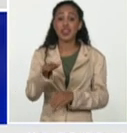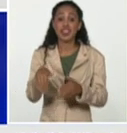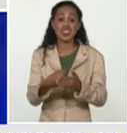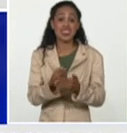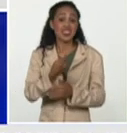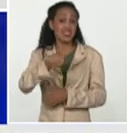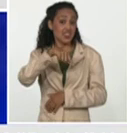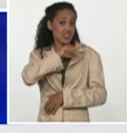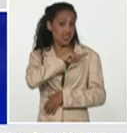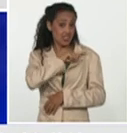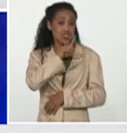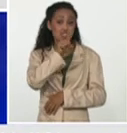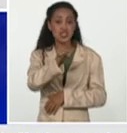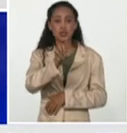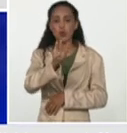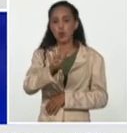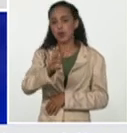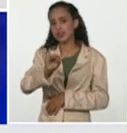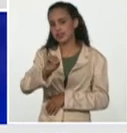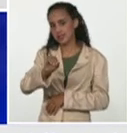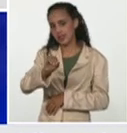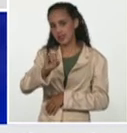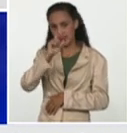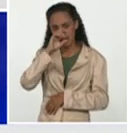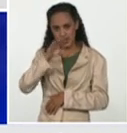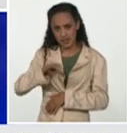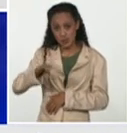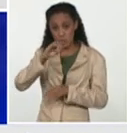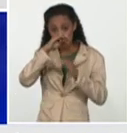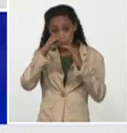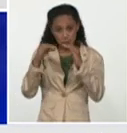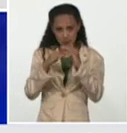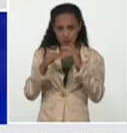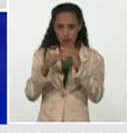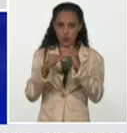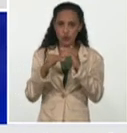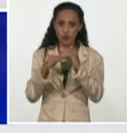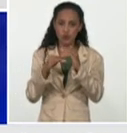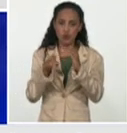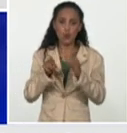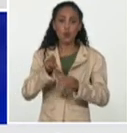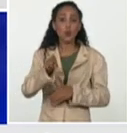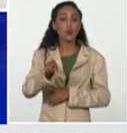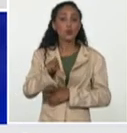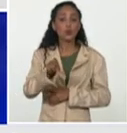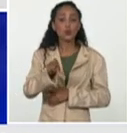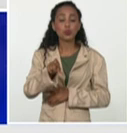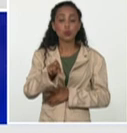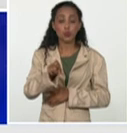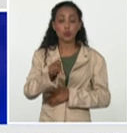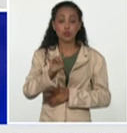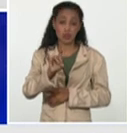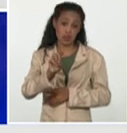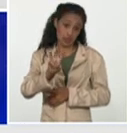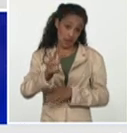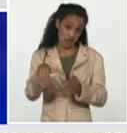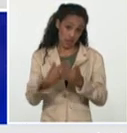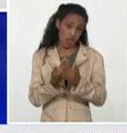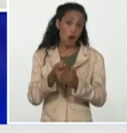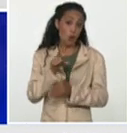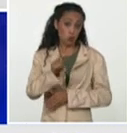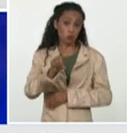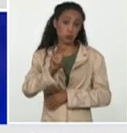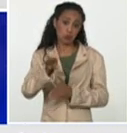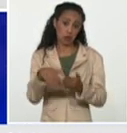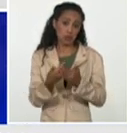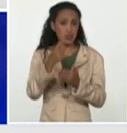con 146, inferior a los últimos 3 días anteriores,